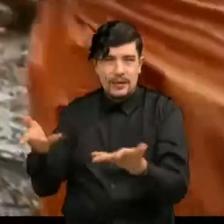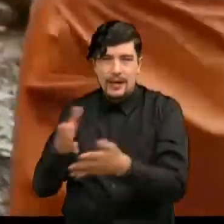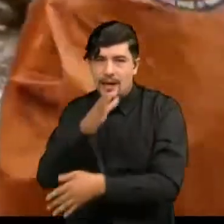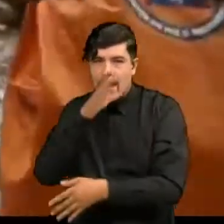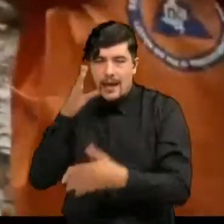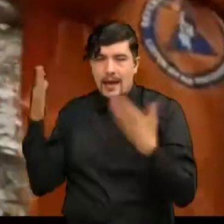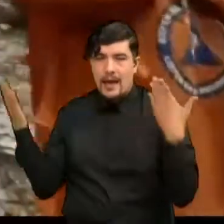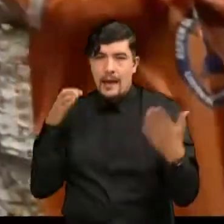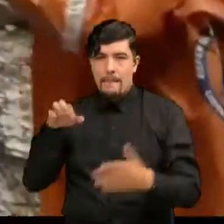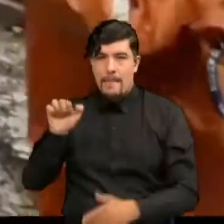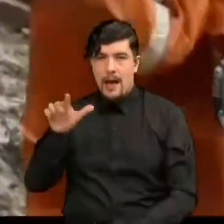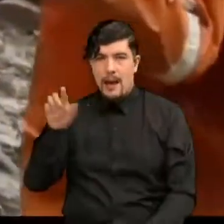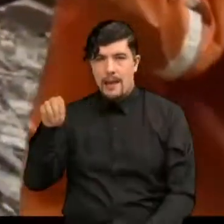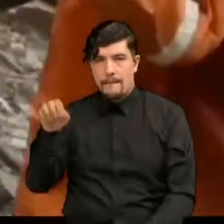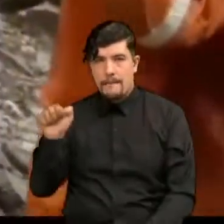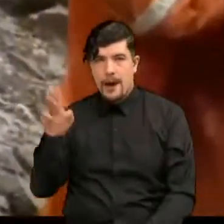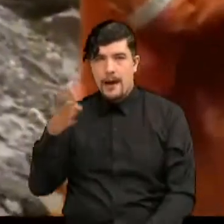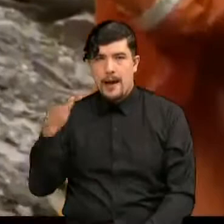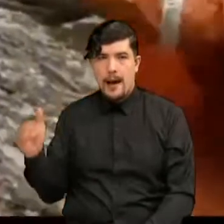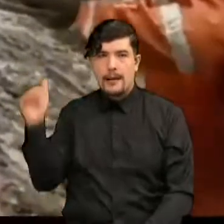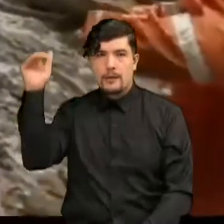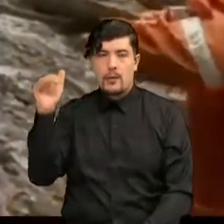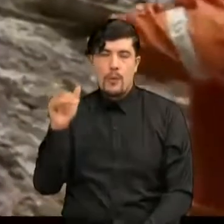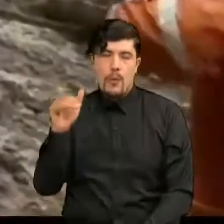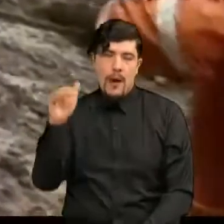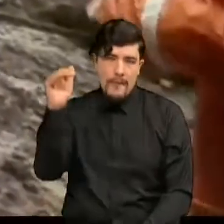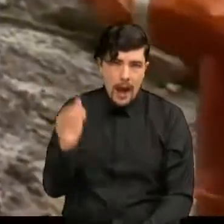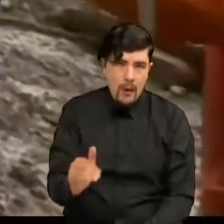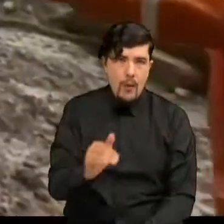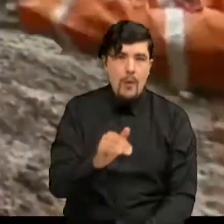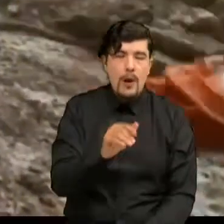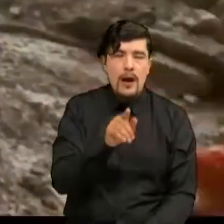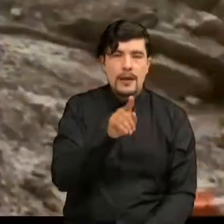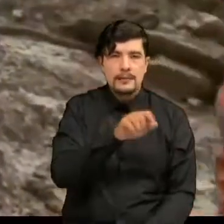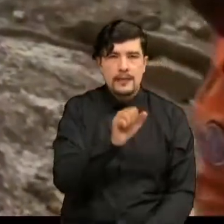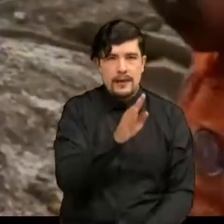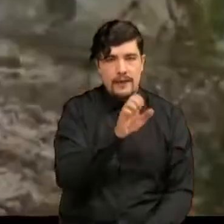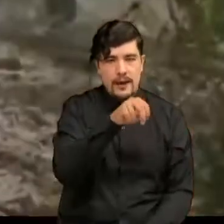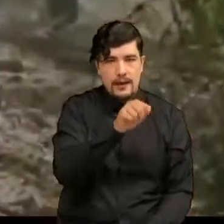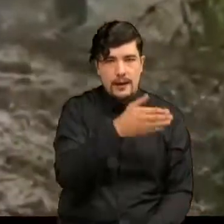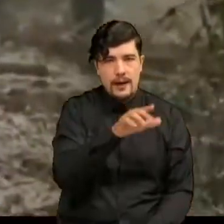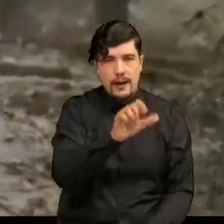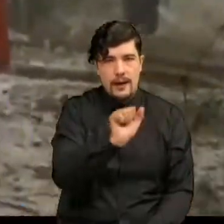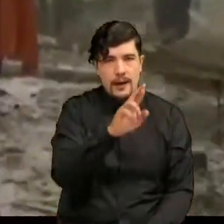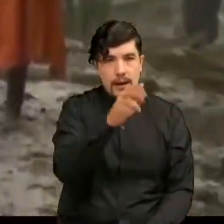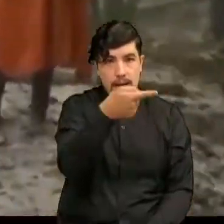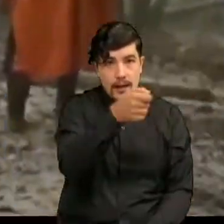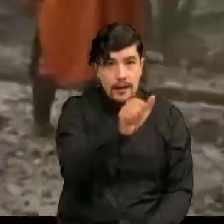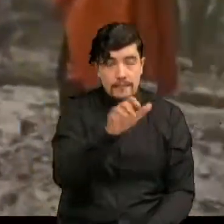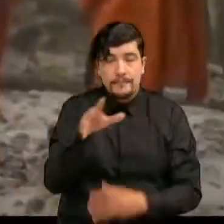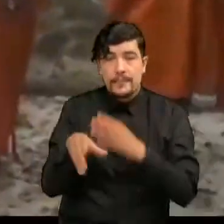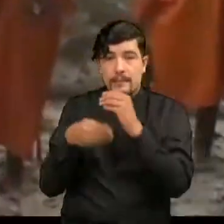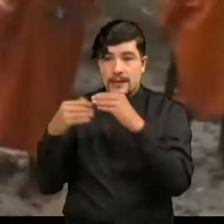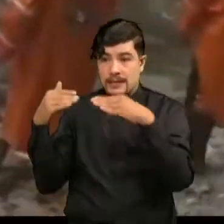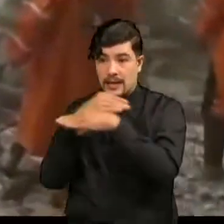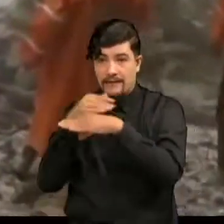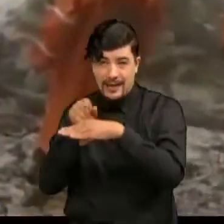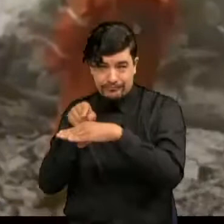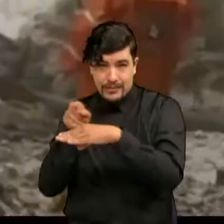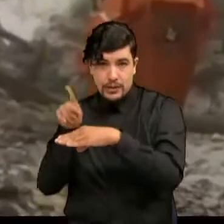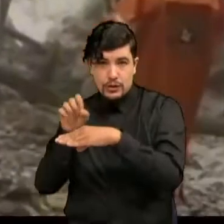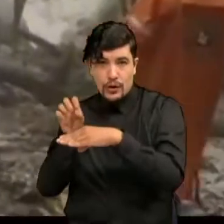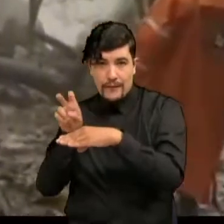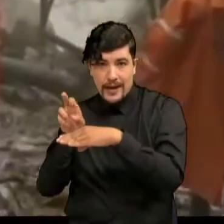pharma palmar bajos altos altos román sabanalarga tenemos deslizamientos sobre la vía la soberanía